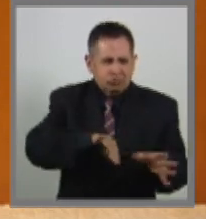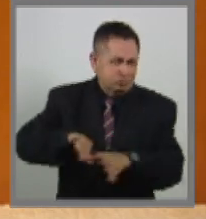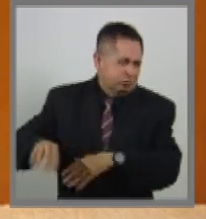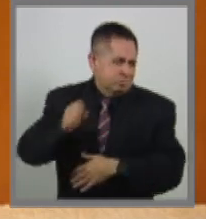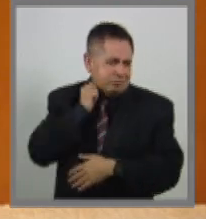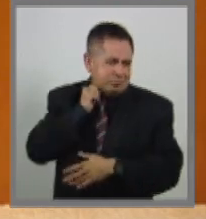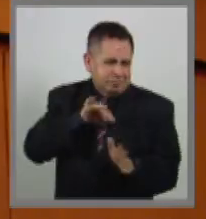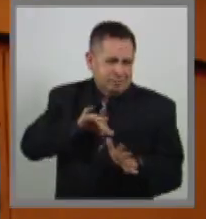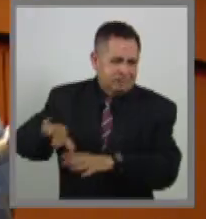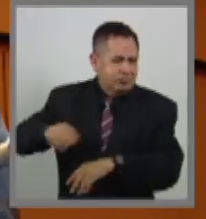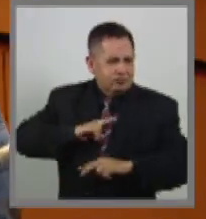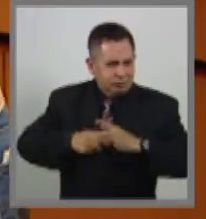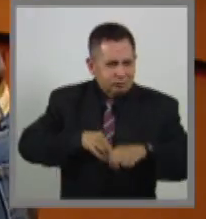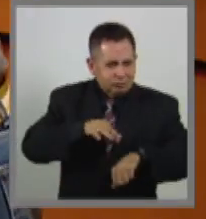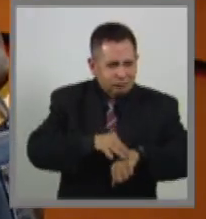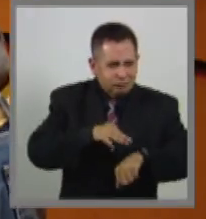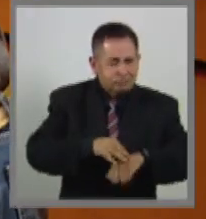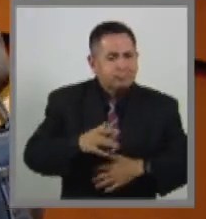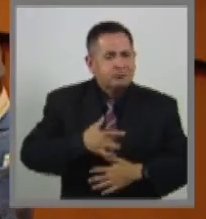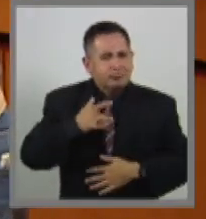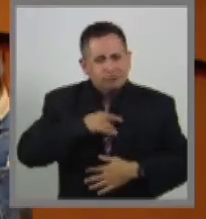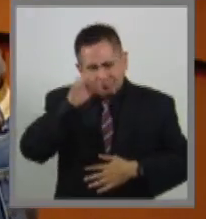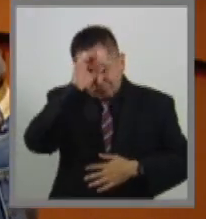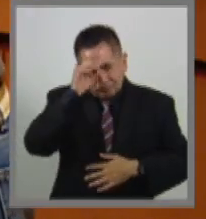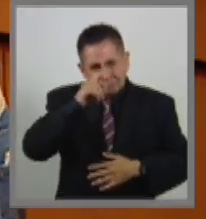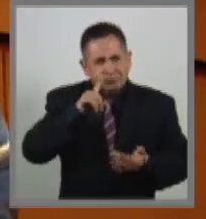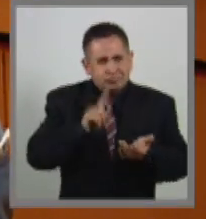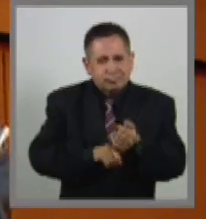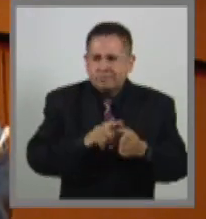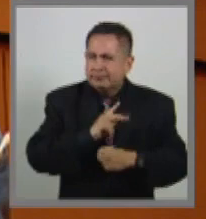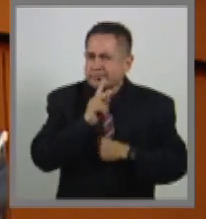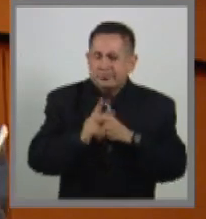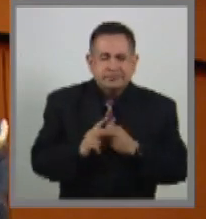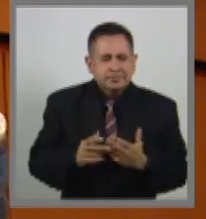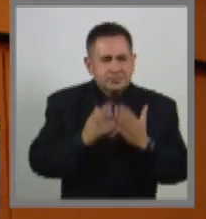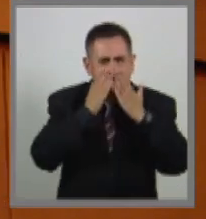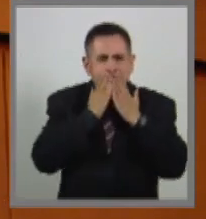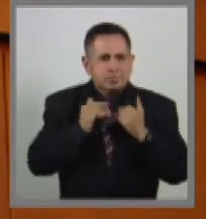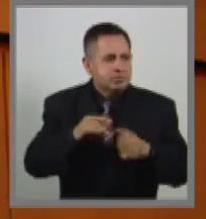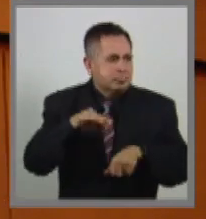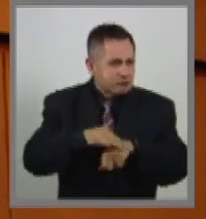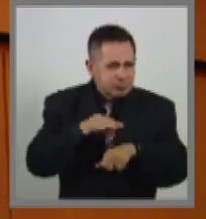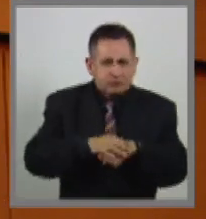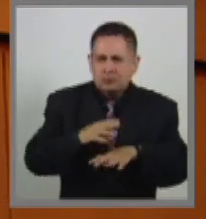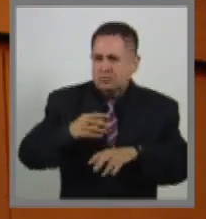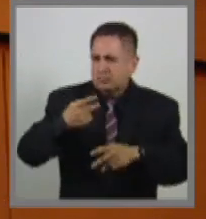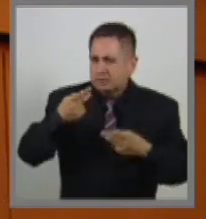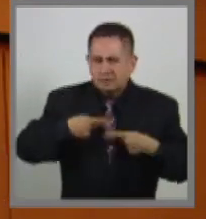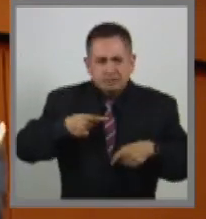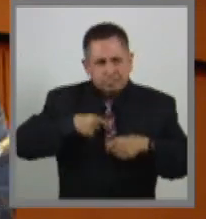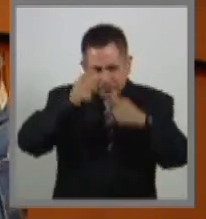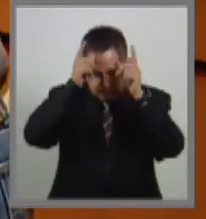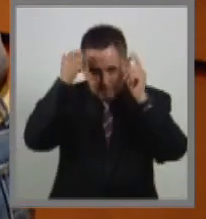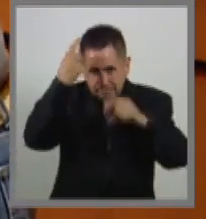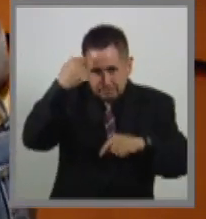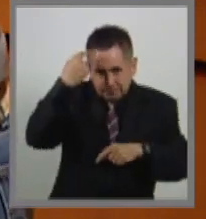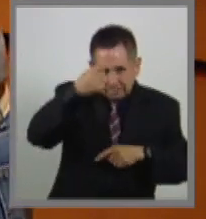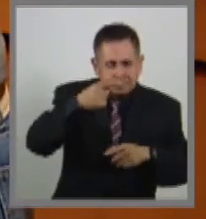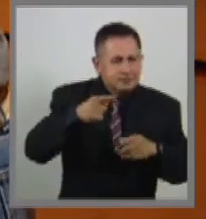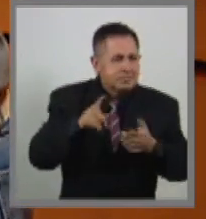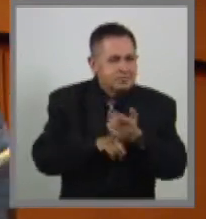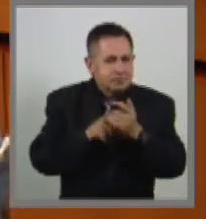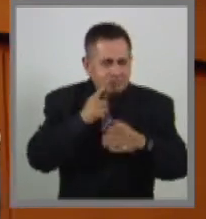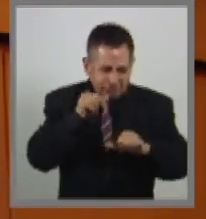senador. La objeción de conciencia en un país donde carecemos de médicos, de enfermeras, de instrumentos